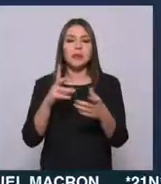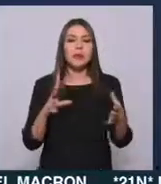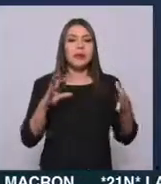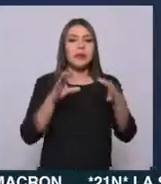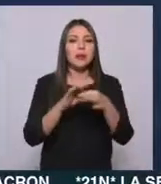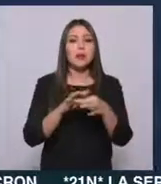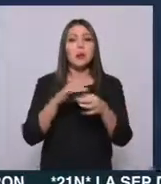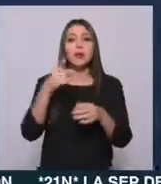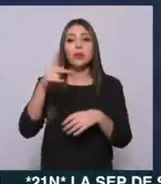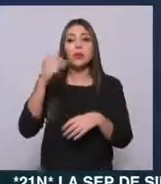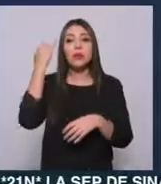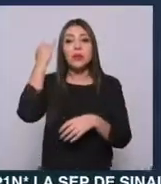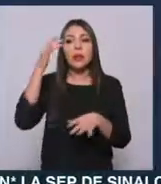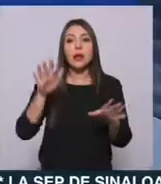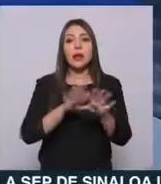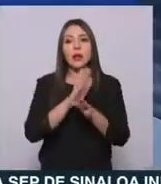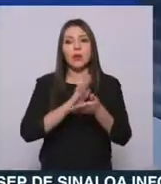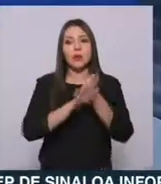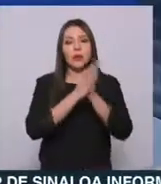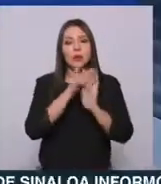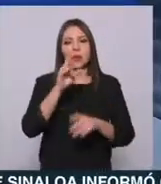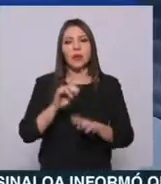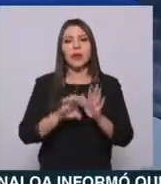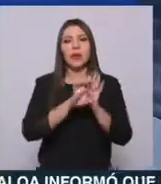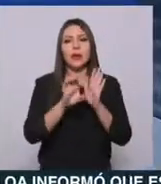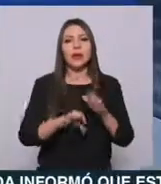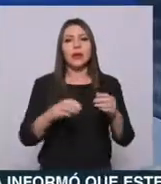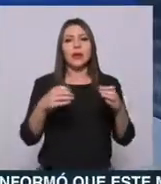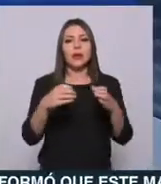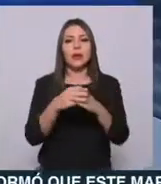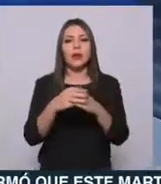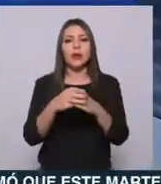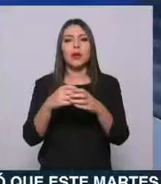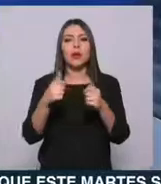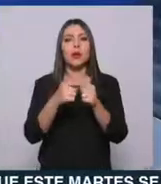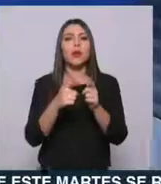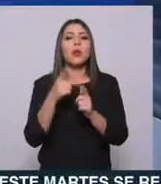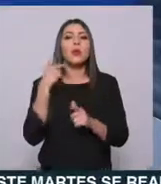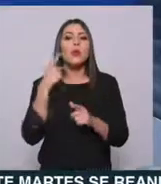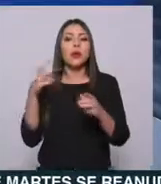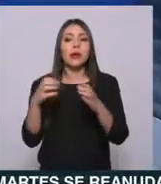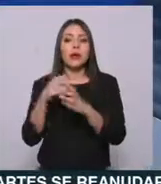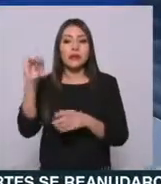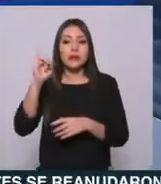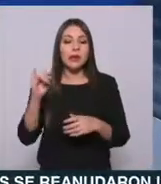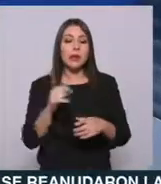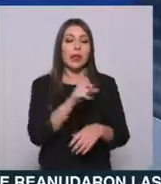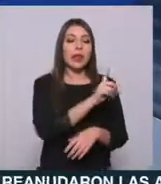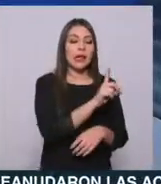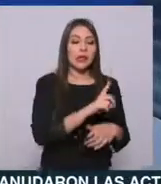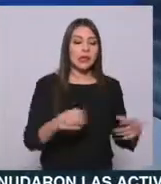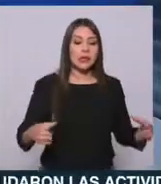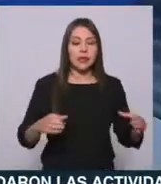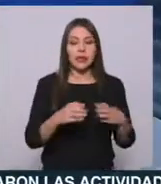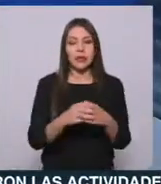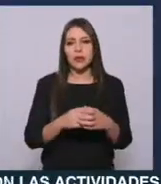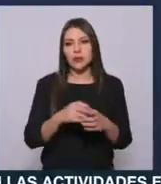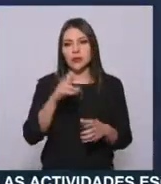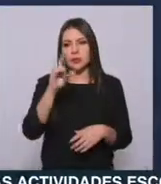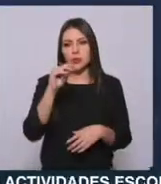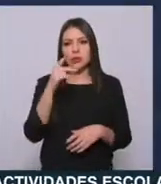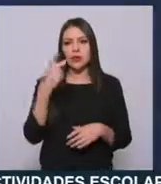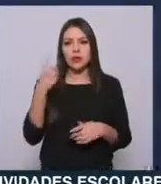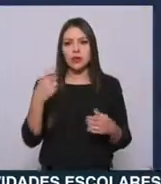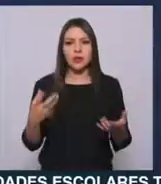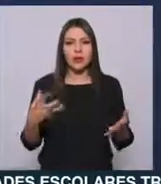cambie. ¿Superior a los principios de un partido de izquierda aliándose con un partido de derecha? No, nunca. Una coalición electoral es un proyecto político y